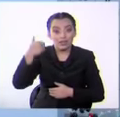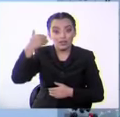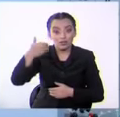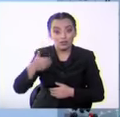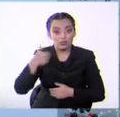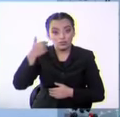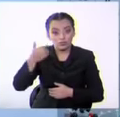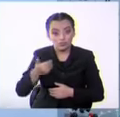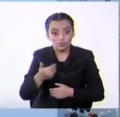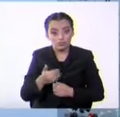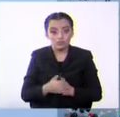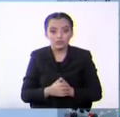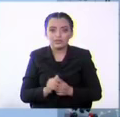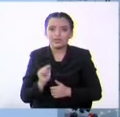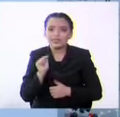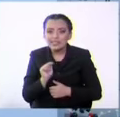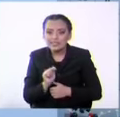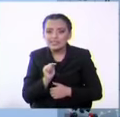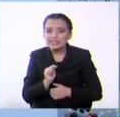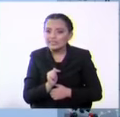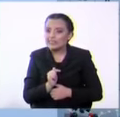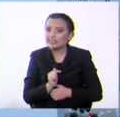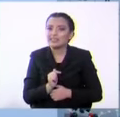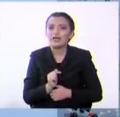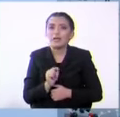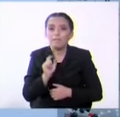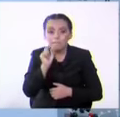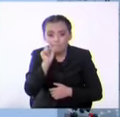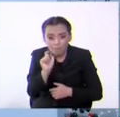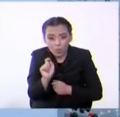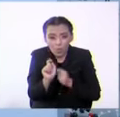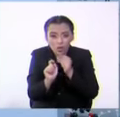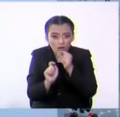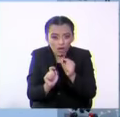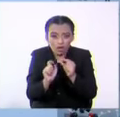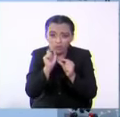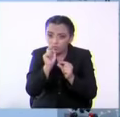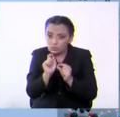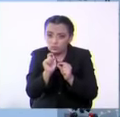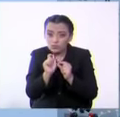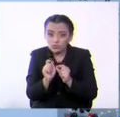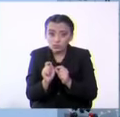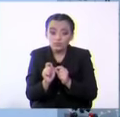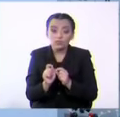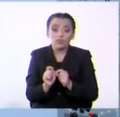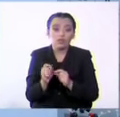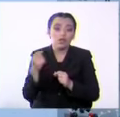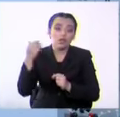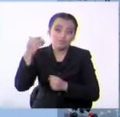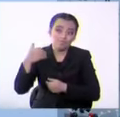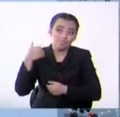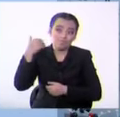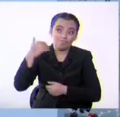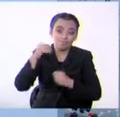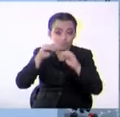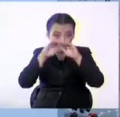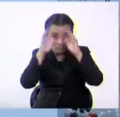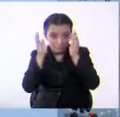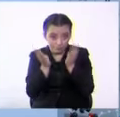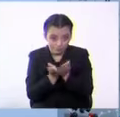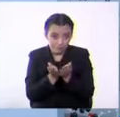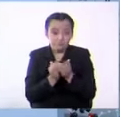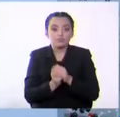ritmo tan alto que pocas veces ha pasado en la historia de todo el planeta. Por eso